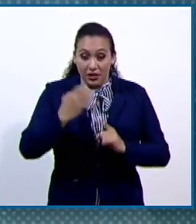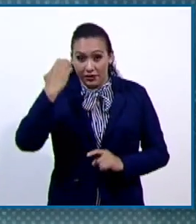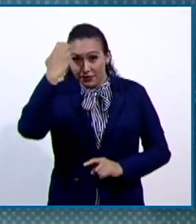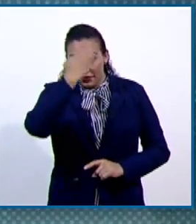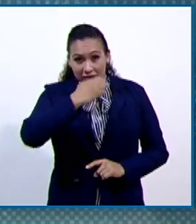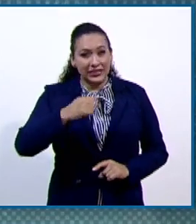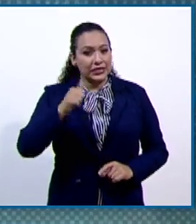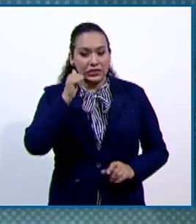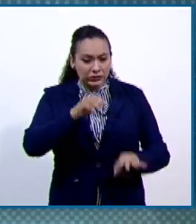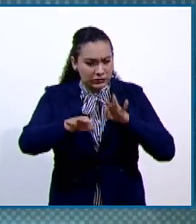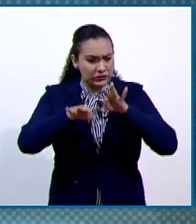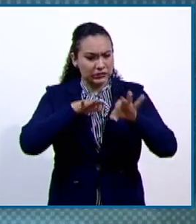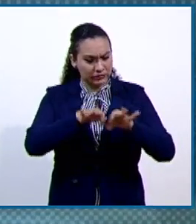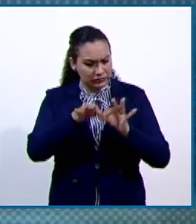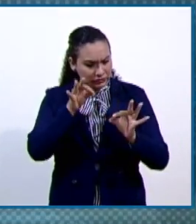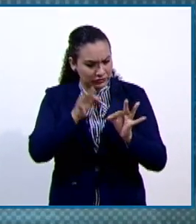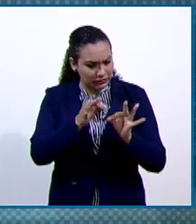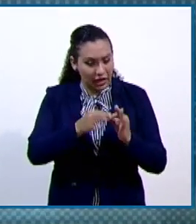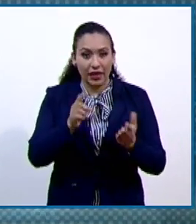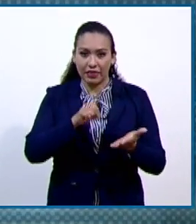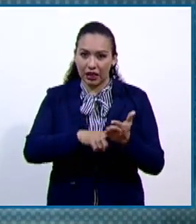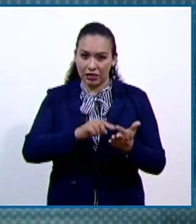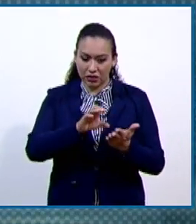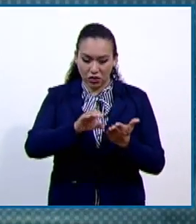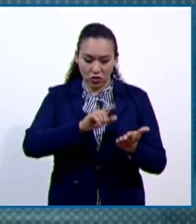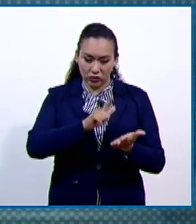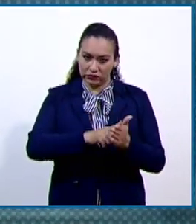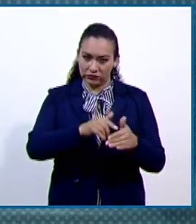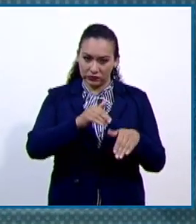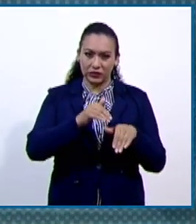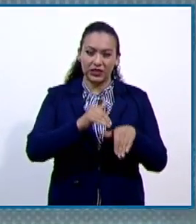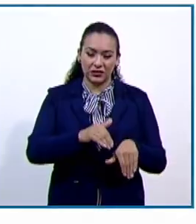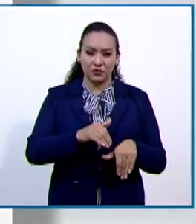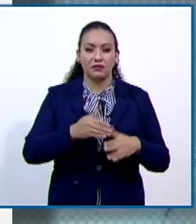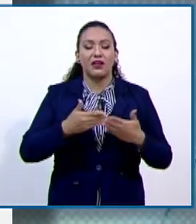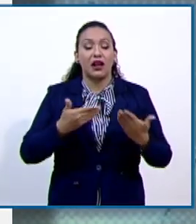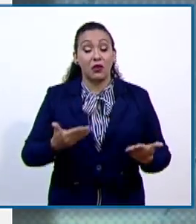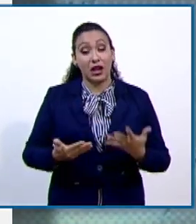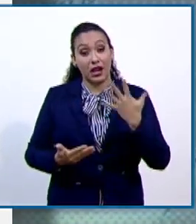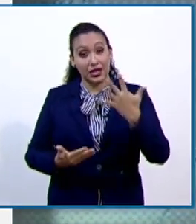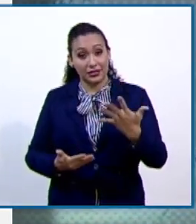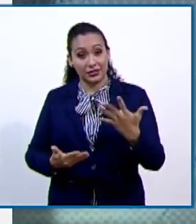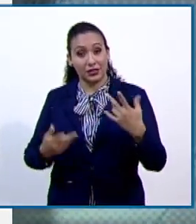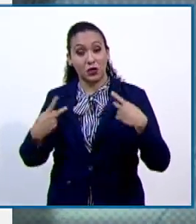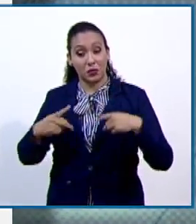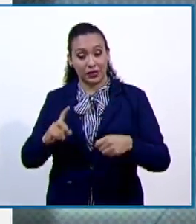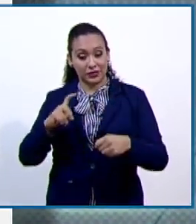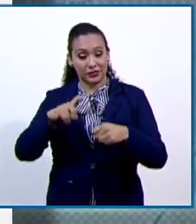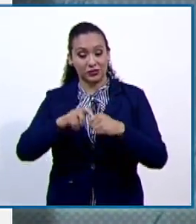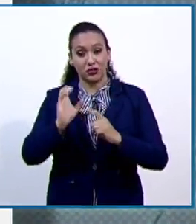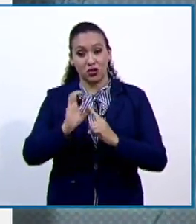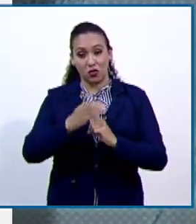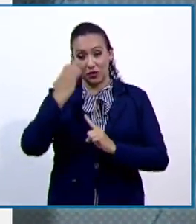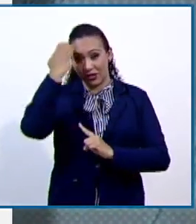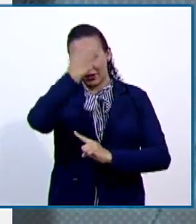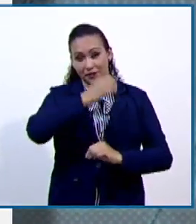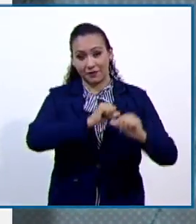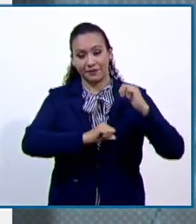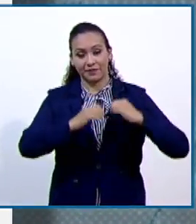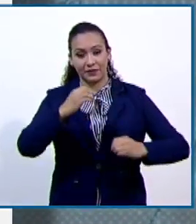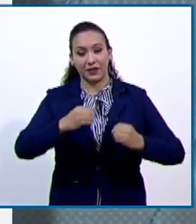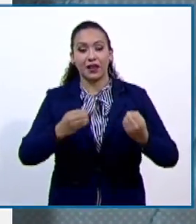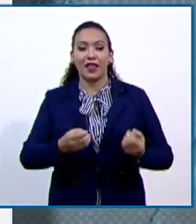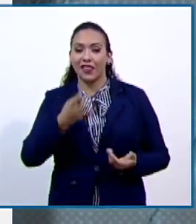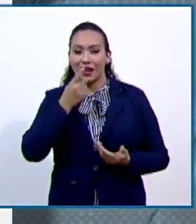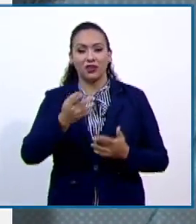posibilidades dentro del marco constitucional, los 5 integrantes del Comité de Evaluación del Poder Judicial Federal presentaron su